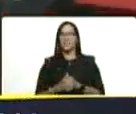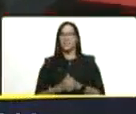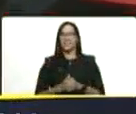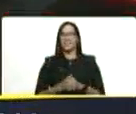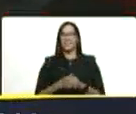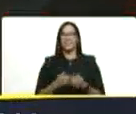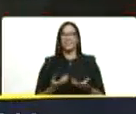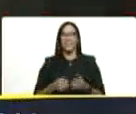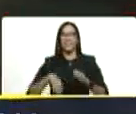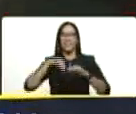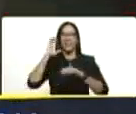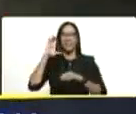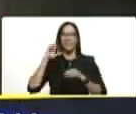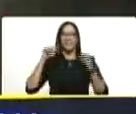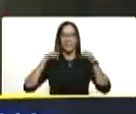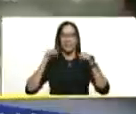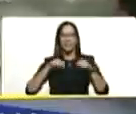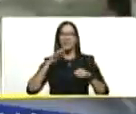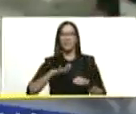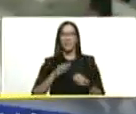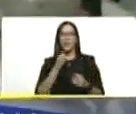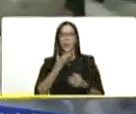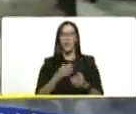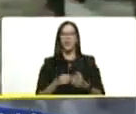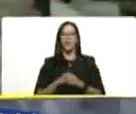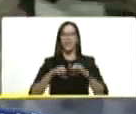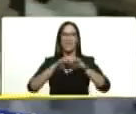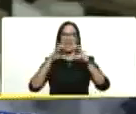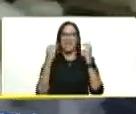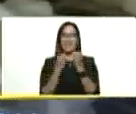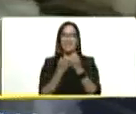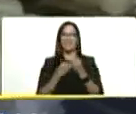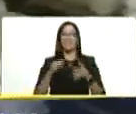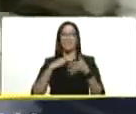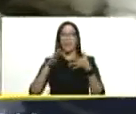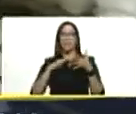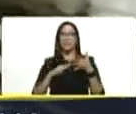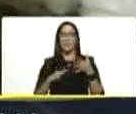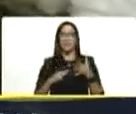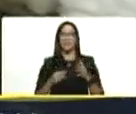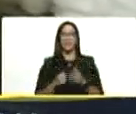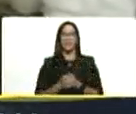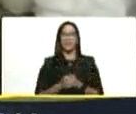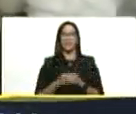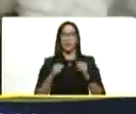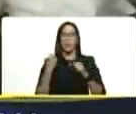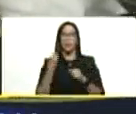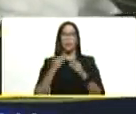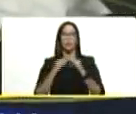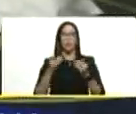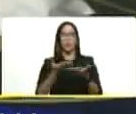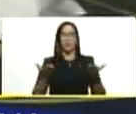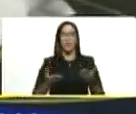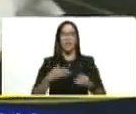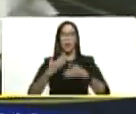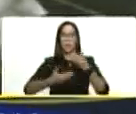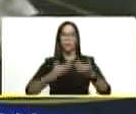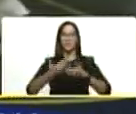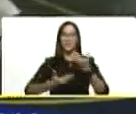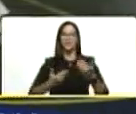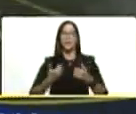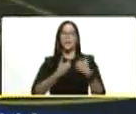del país. Aquí estamos, bueno, en la fase de la materia prima, como todos ustedes ven, el procesamiento,